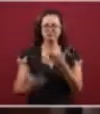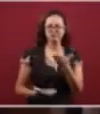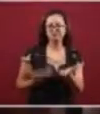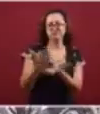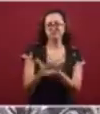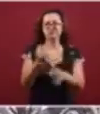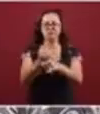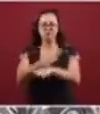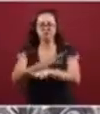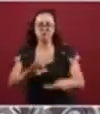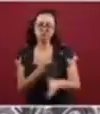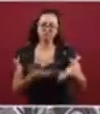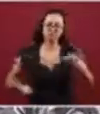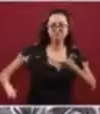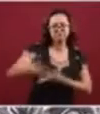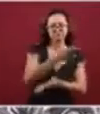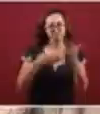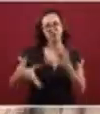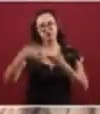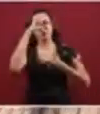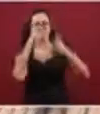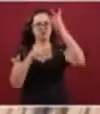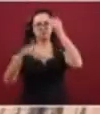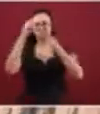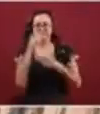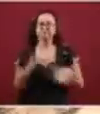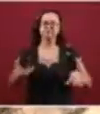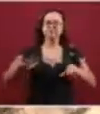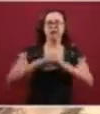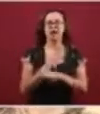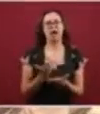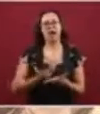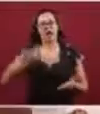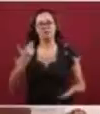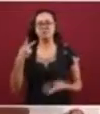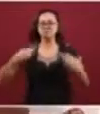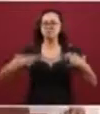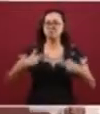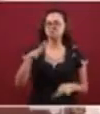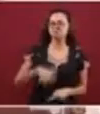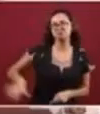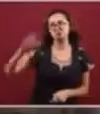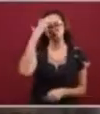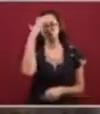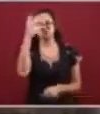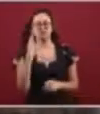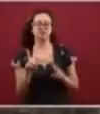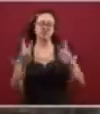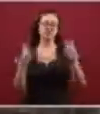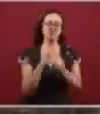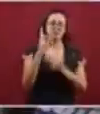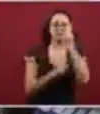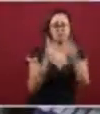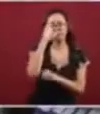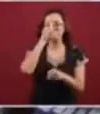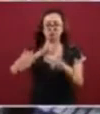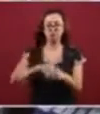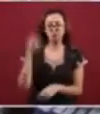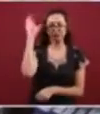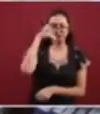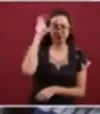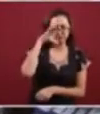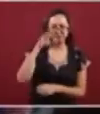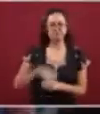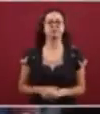que la información se convierta en un agente de cambio en cuestiones que parecían ajenas al debate nacional, como el deporte, la cultura y la